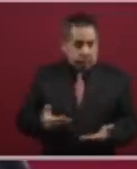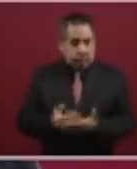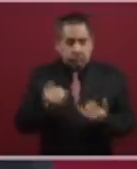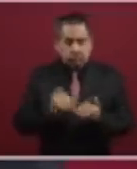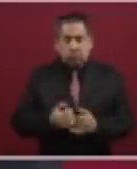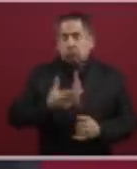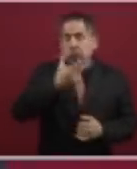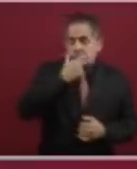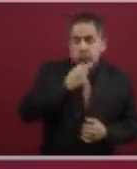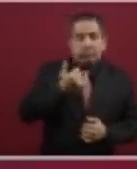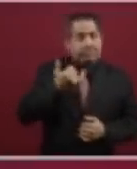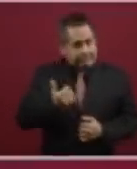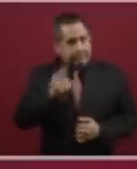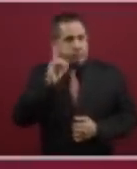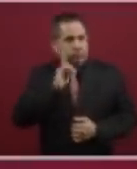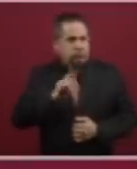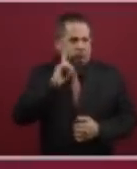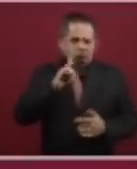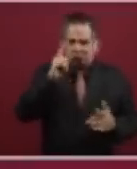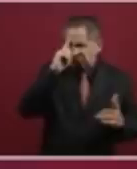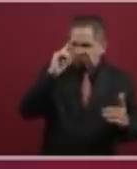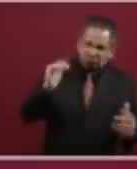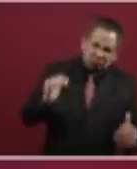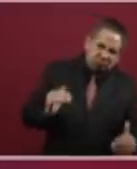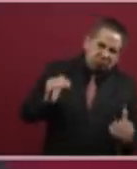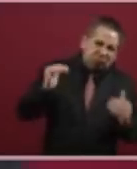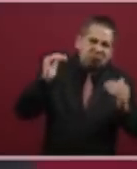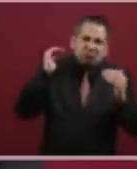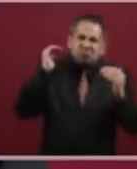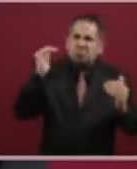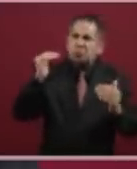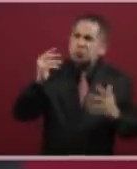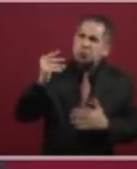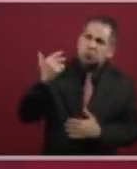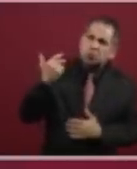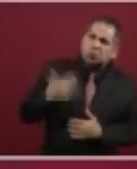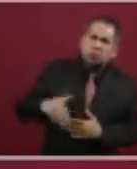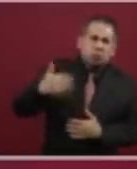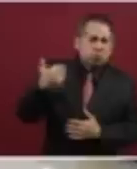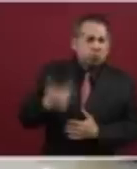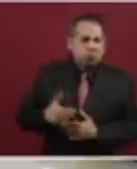que son gigantas y gigantes.